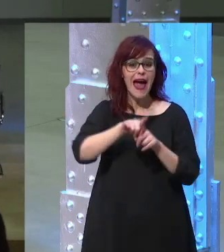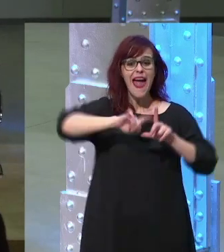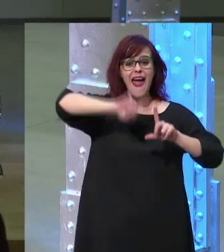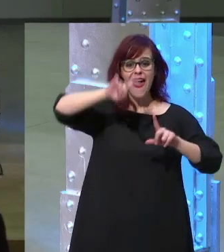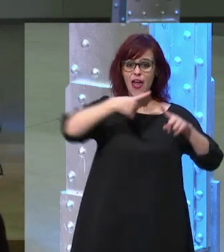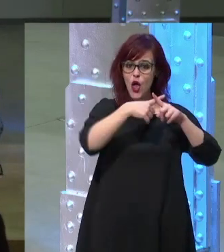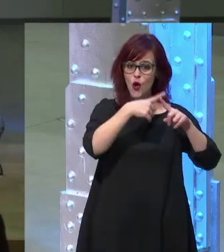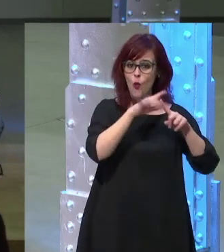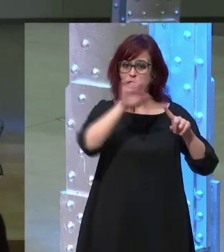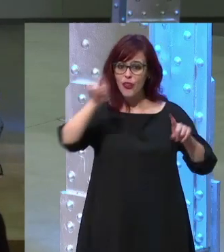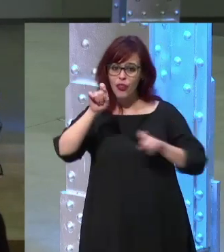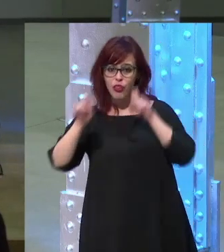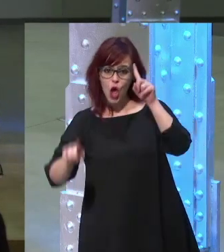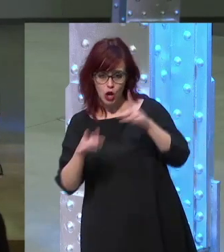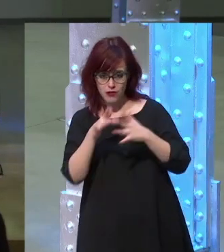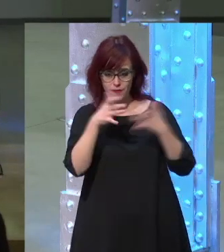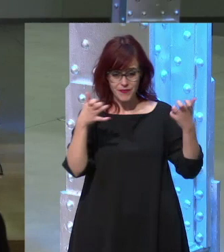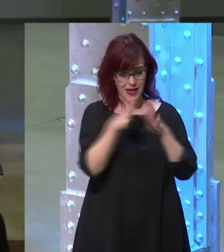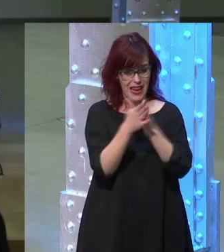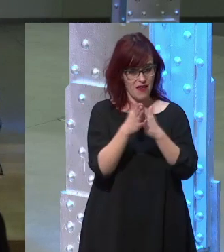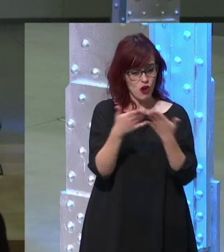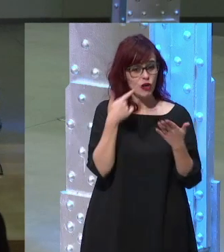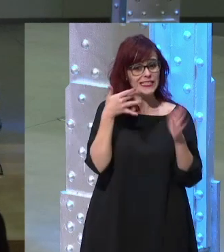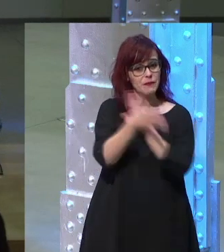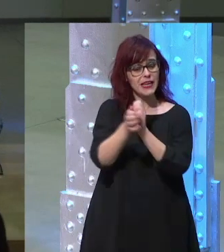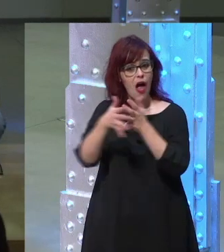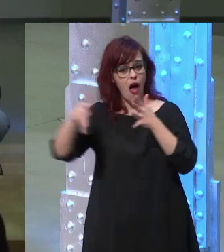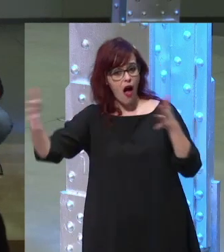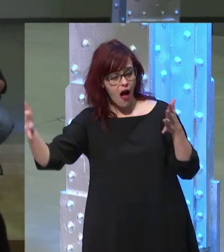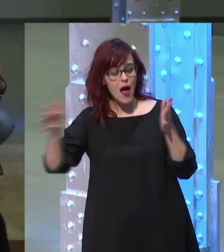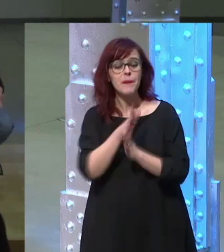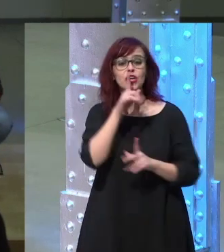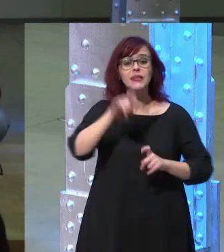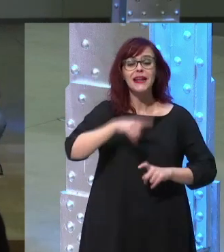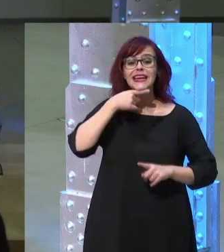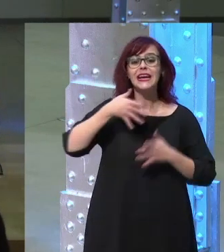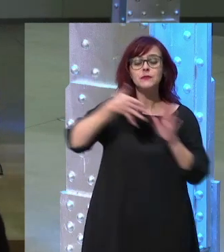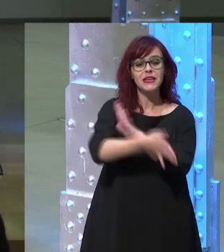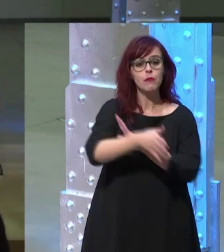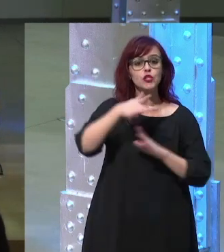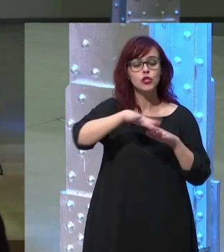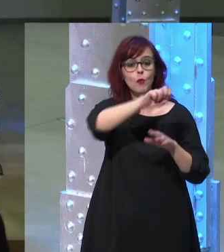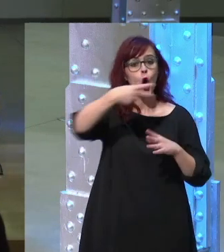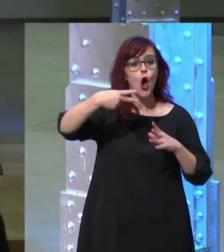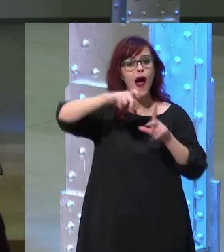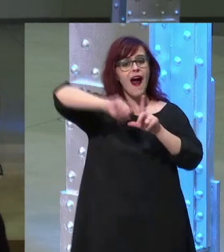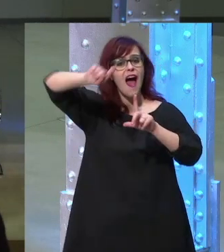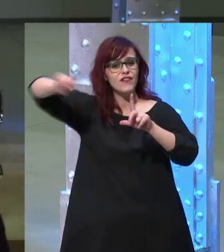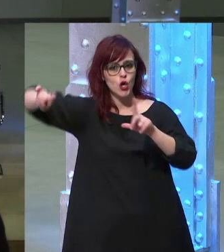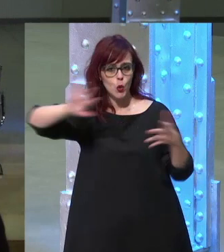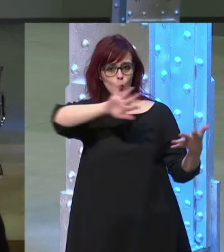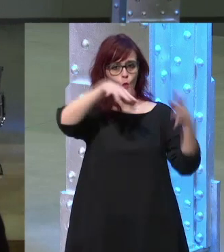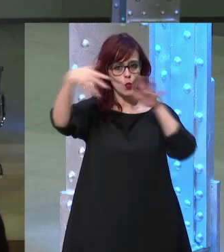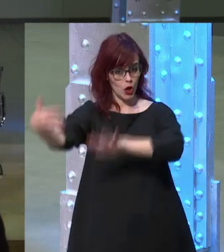ecuaciones que no lo vais a creer, pero las hemos explicado en el libro, pero que además explicamos cómo se traducen a gráficas. Y